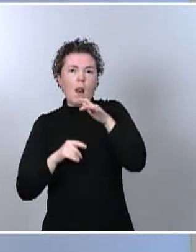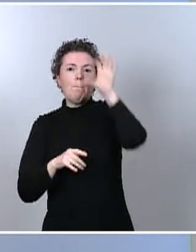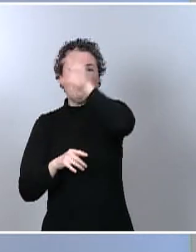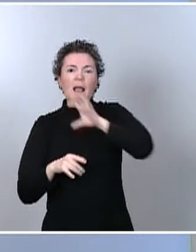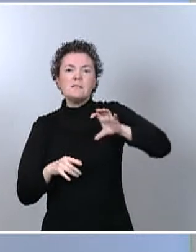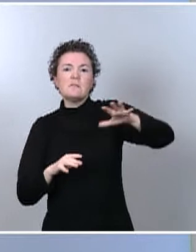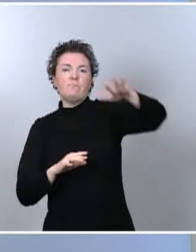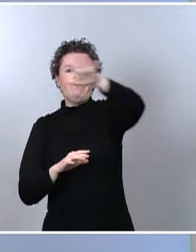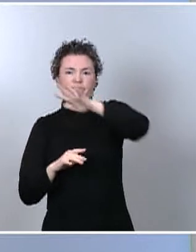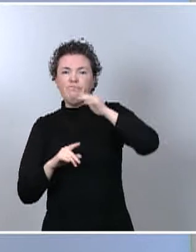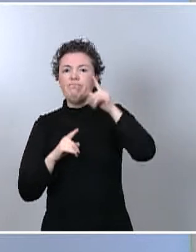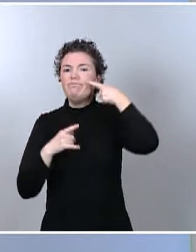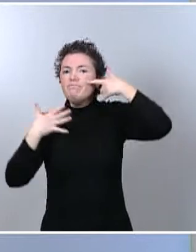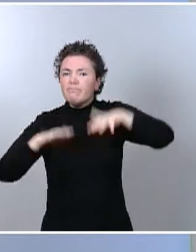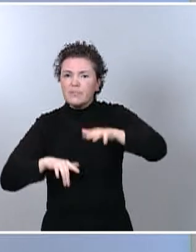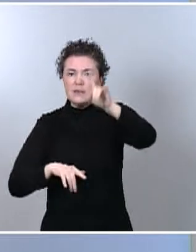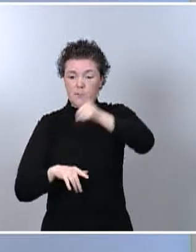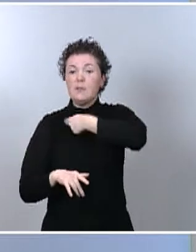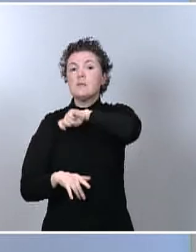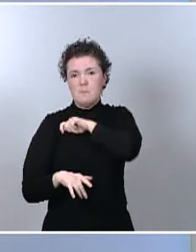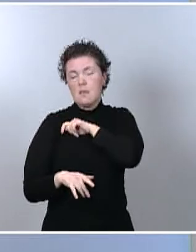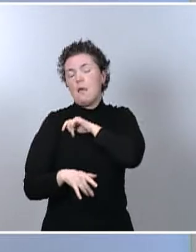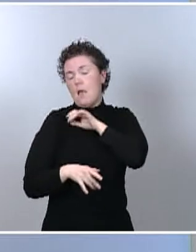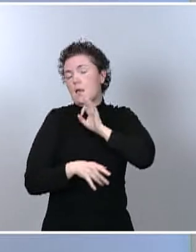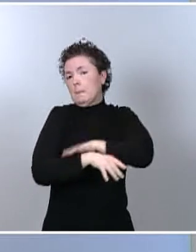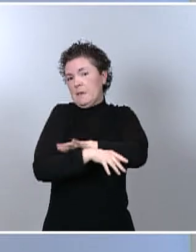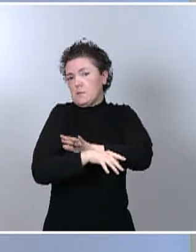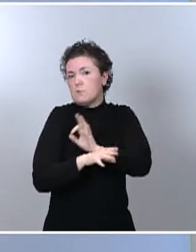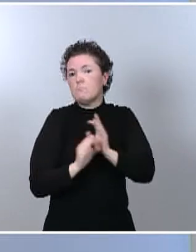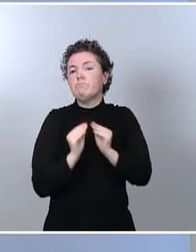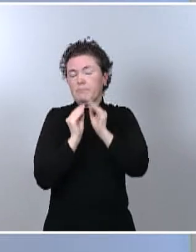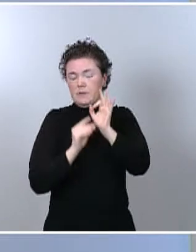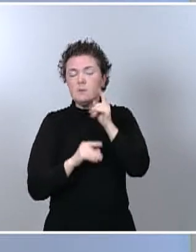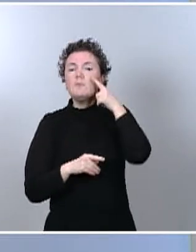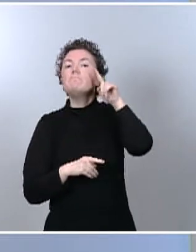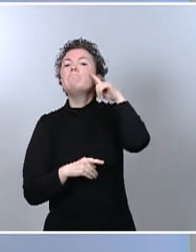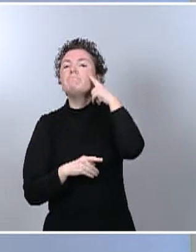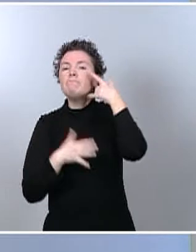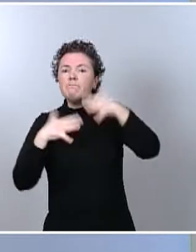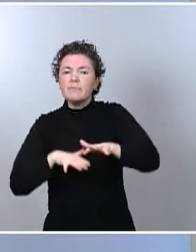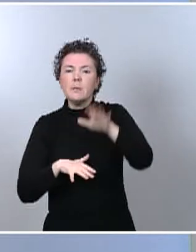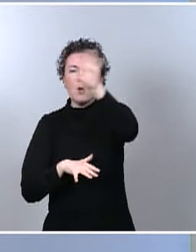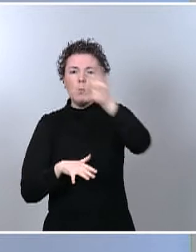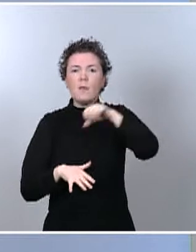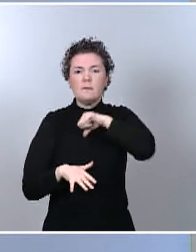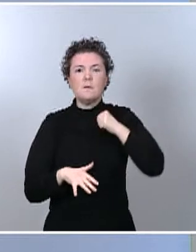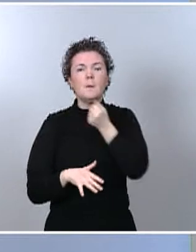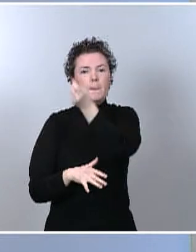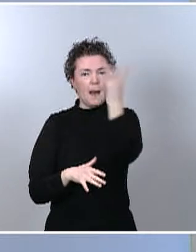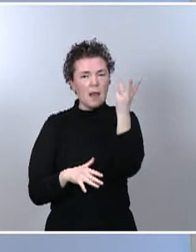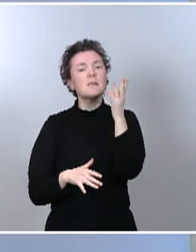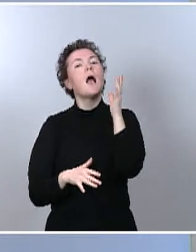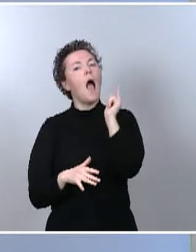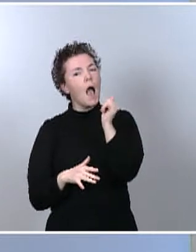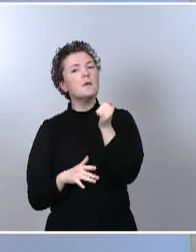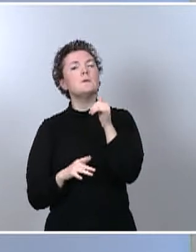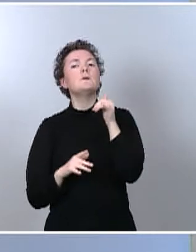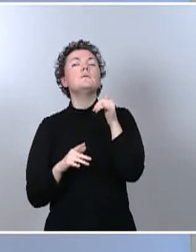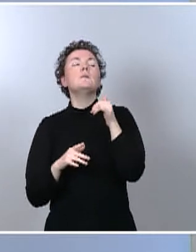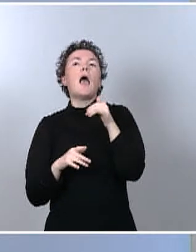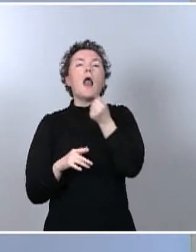en España, como decía el ministro, también hemos encontrado en varias comunidades y tenemos unos cuantos casos sospechosos más en